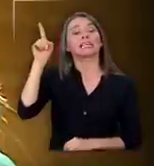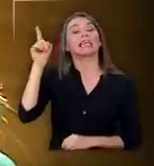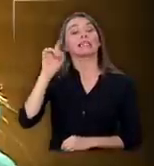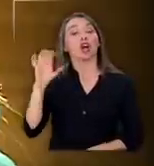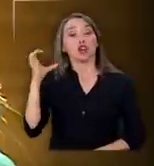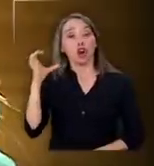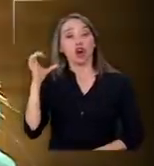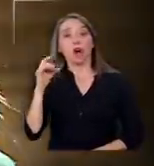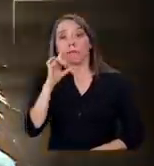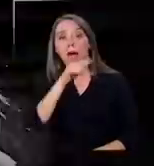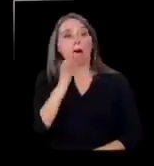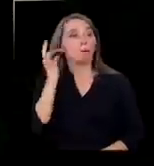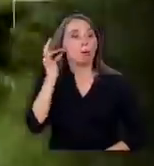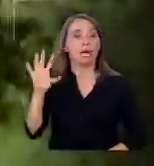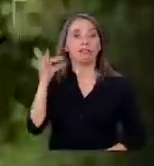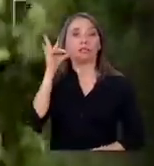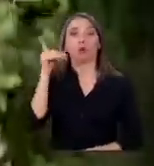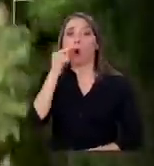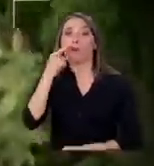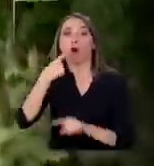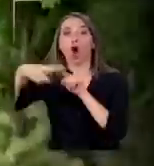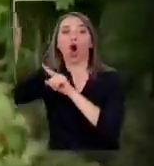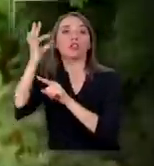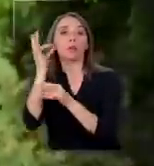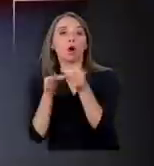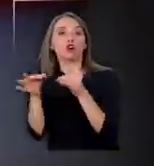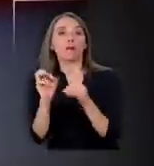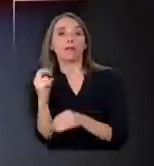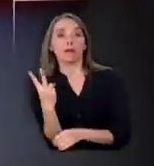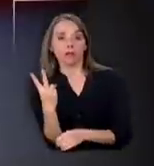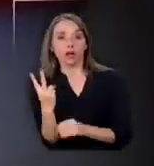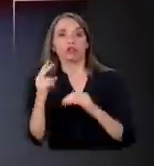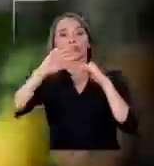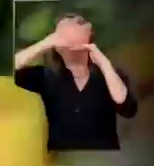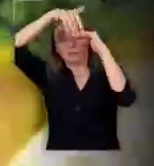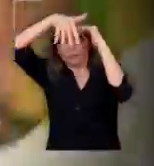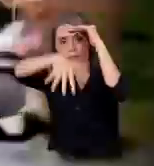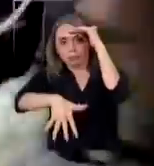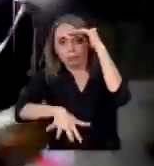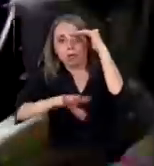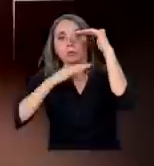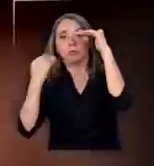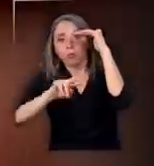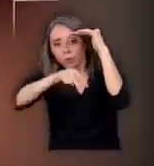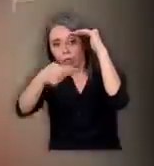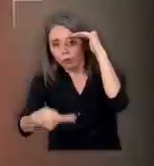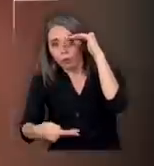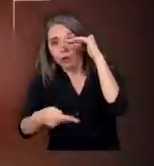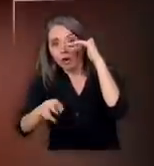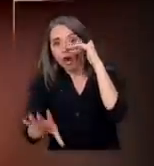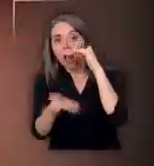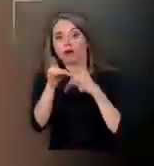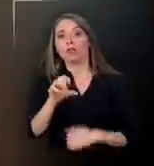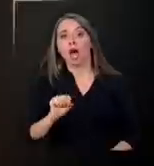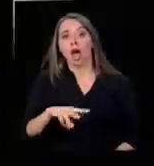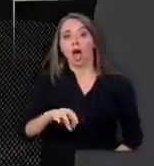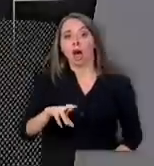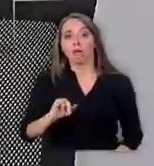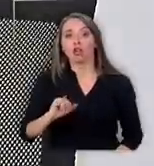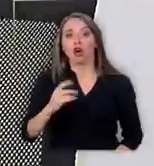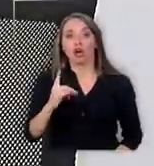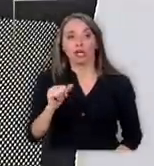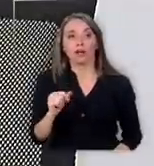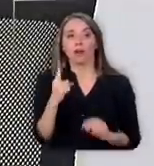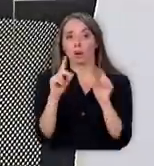creo que la hizo desaparecer. Sin vida y en una quebrada profunda fue encontrada Amory Ojeda. Hay